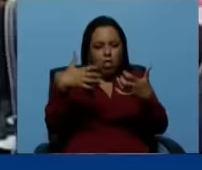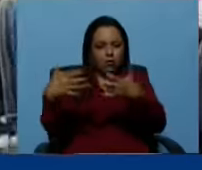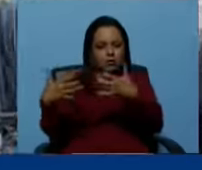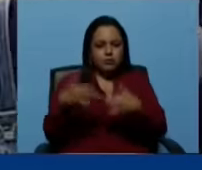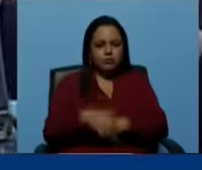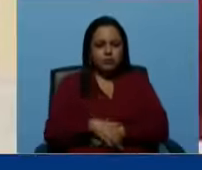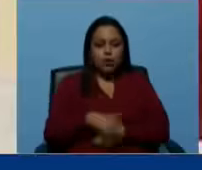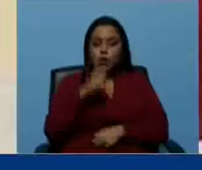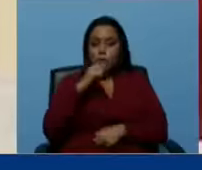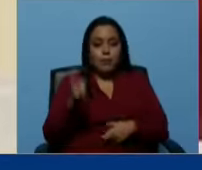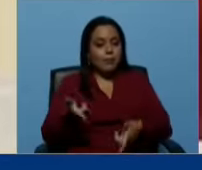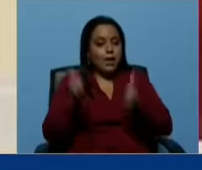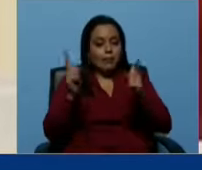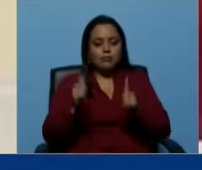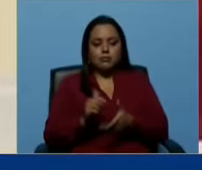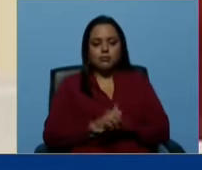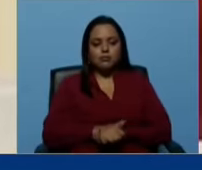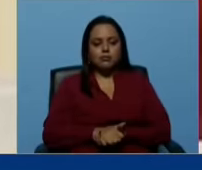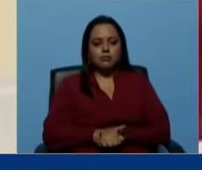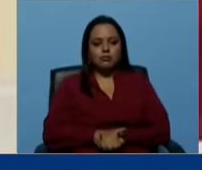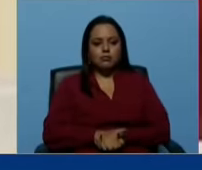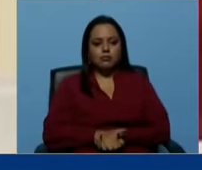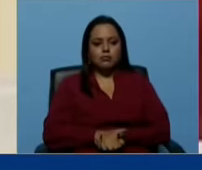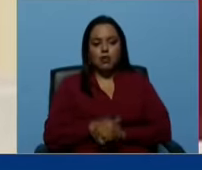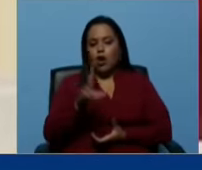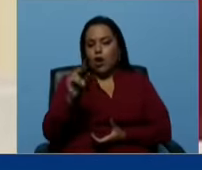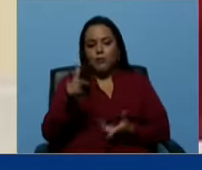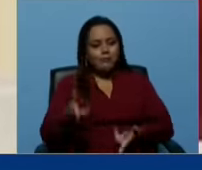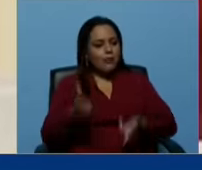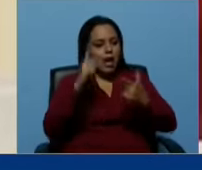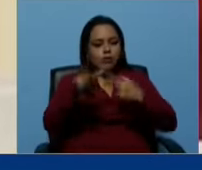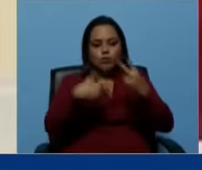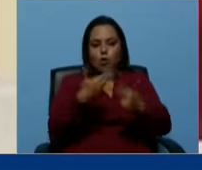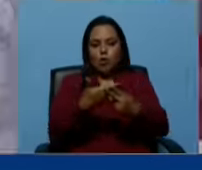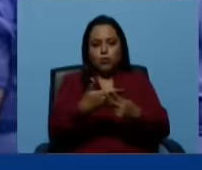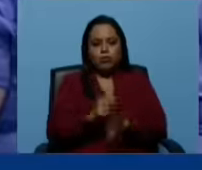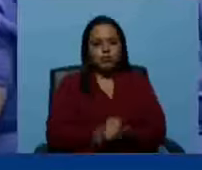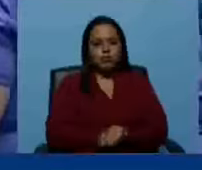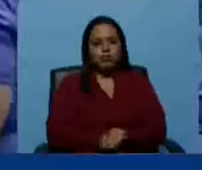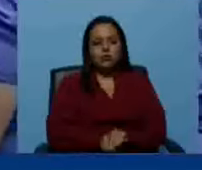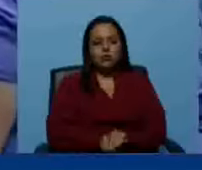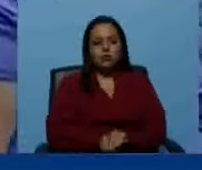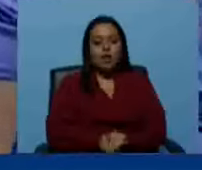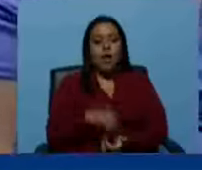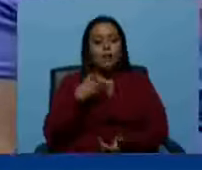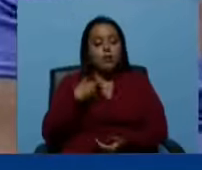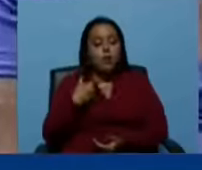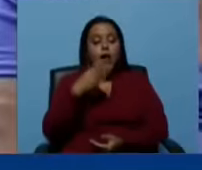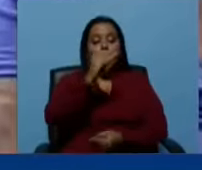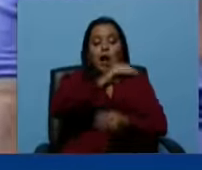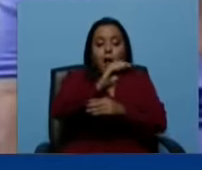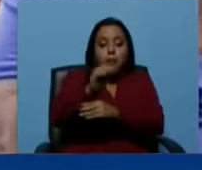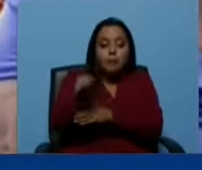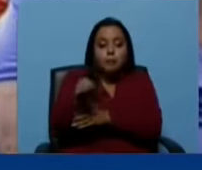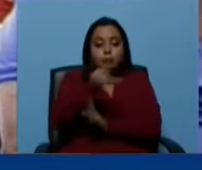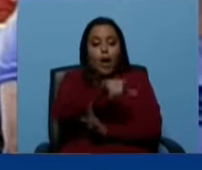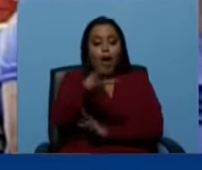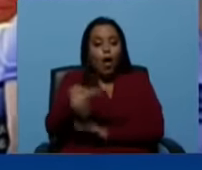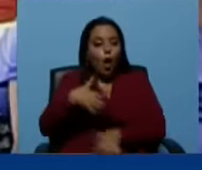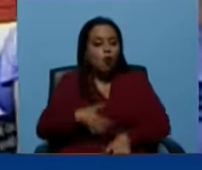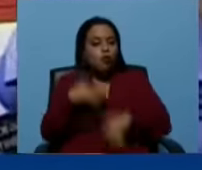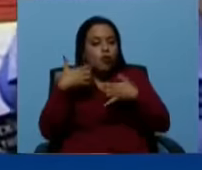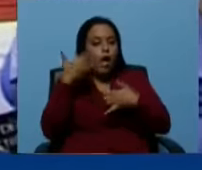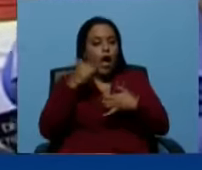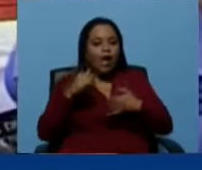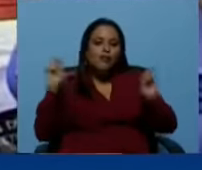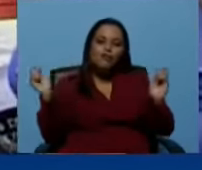No se lo permitimos, no se lo permitiremos. Y le digo a los que odian y han sido víctimas de